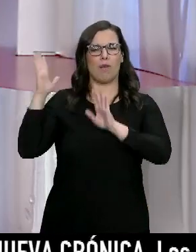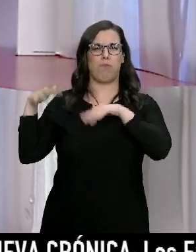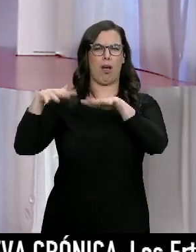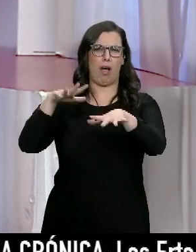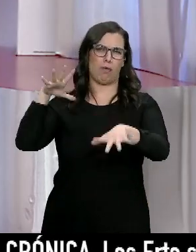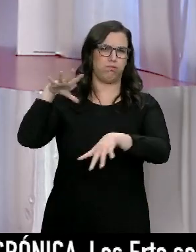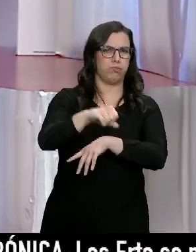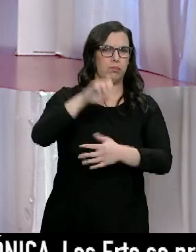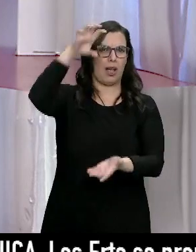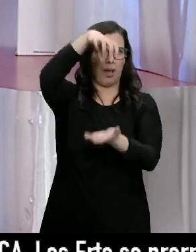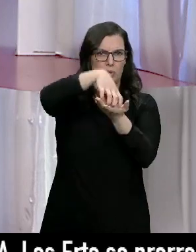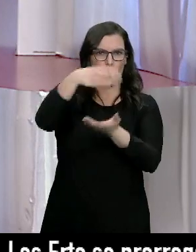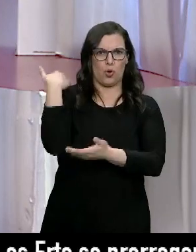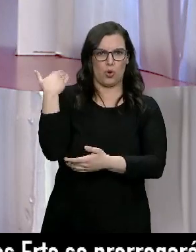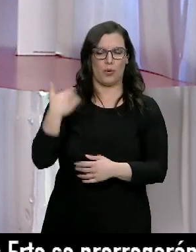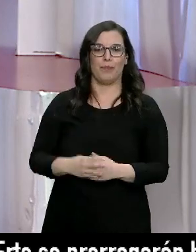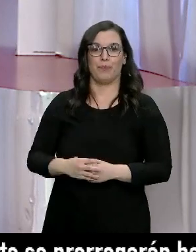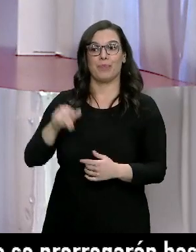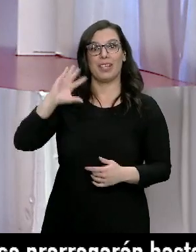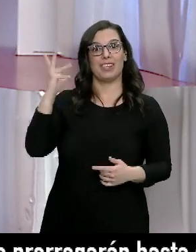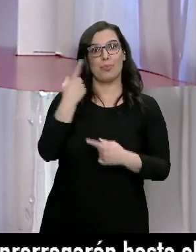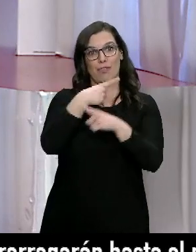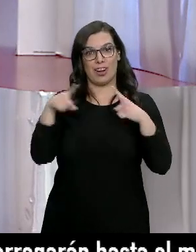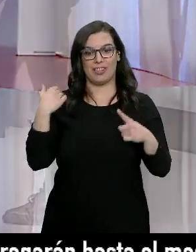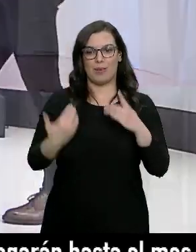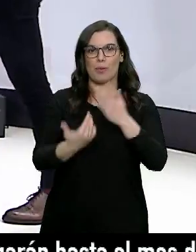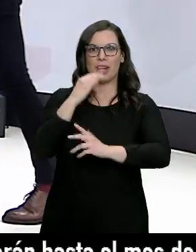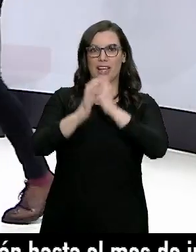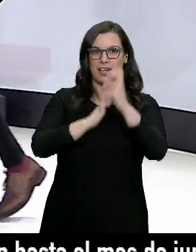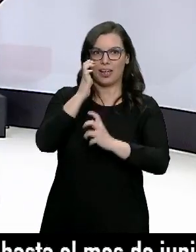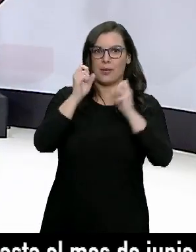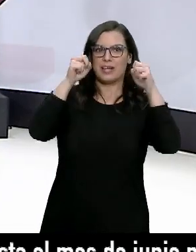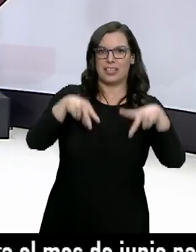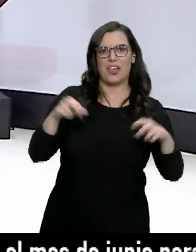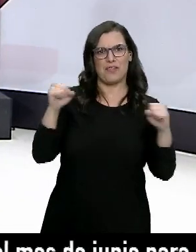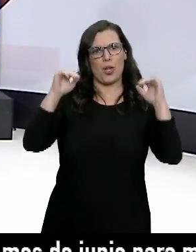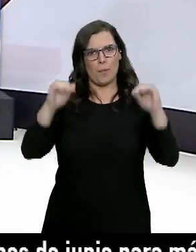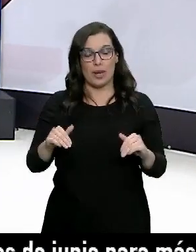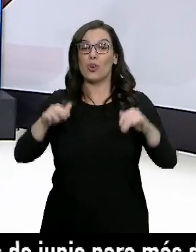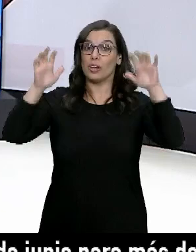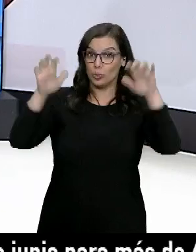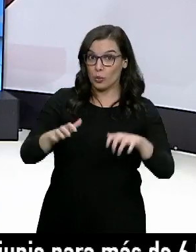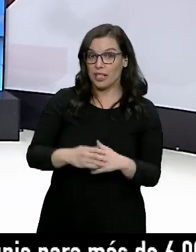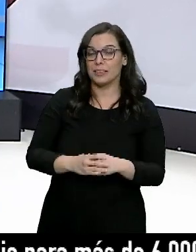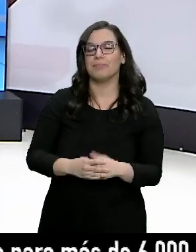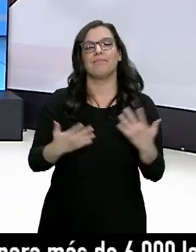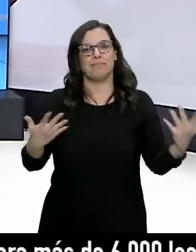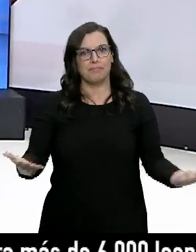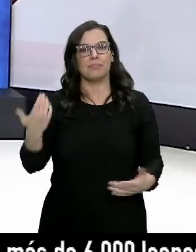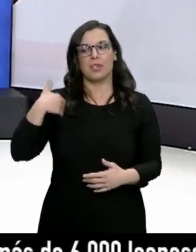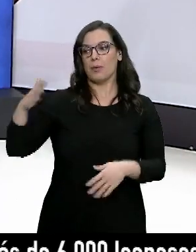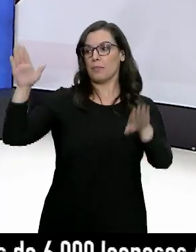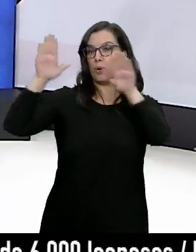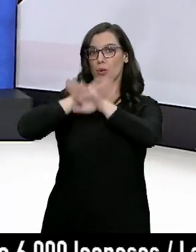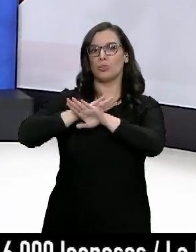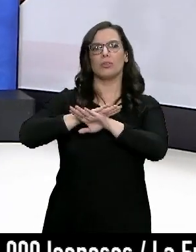Y hoy ya hemos notado ese cambio de tiempo. Hemos amanecido sin nieblas, con mucho menos frío y con lluvias, Francisco. Así es, Pilar. Ya ha llovido durante la noche en